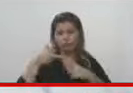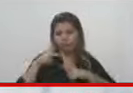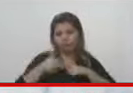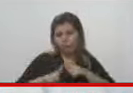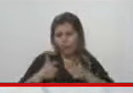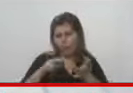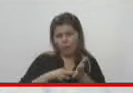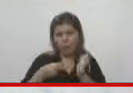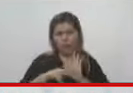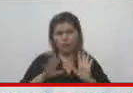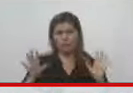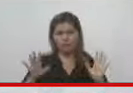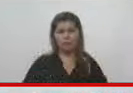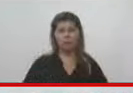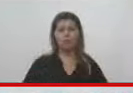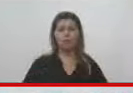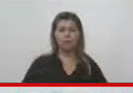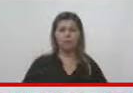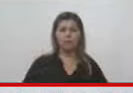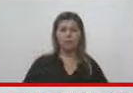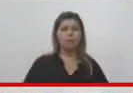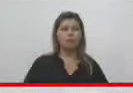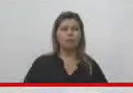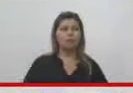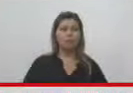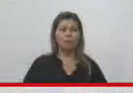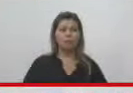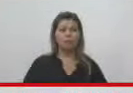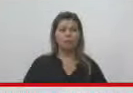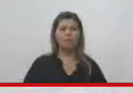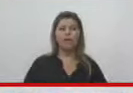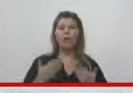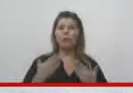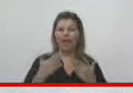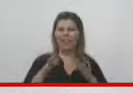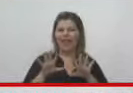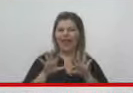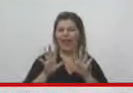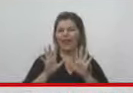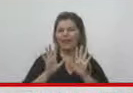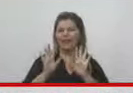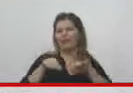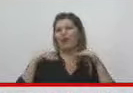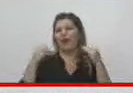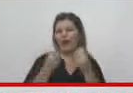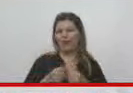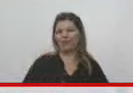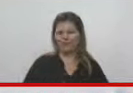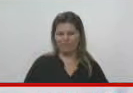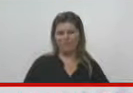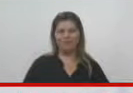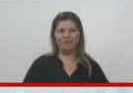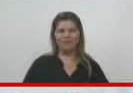problema, Sí, podés redondear, sí puede redondear. Lo que diga el presidente.